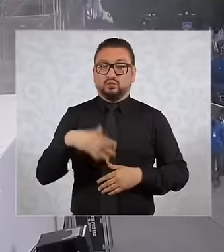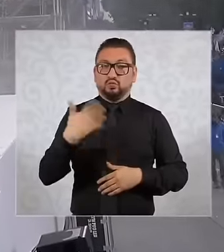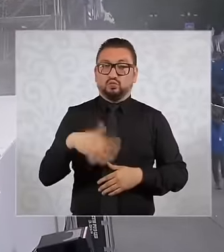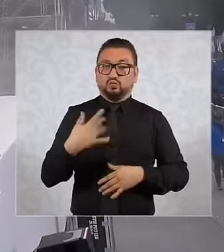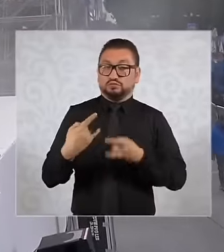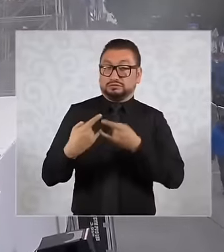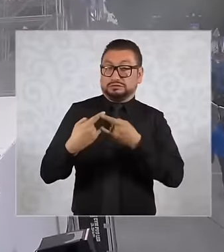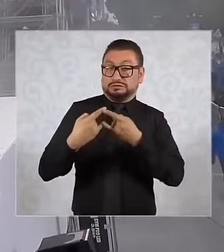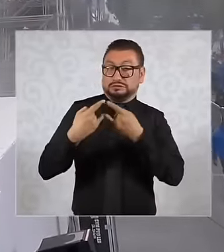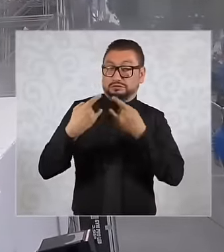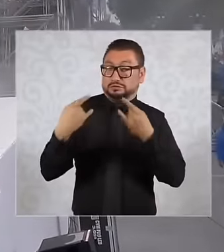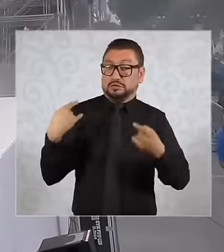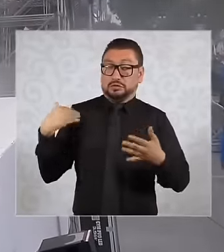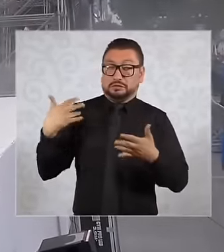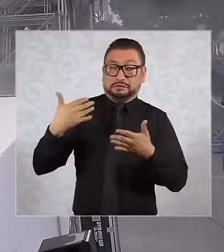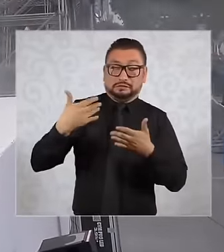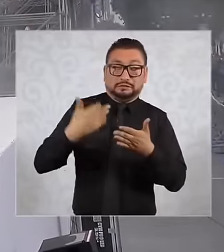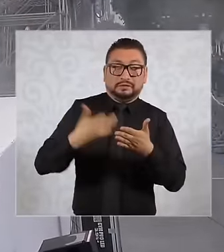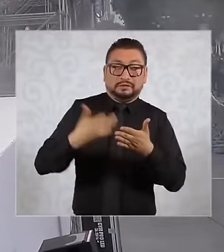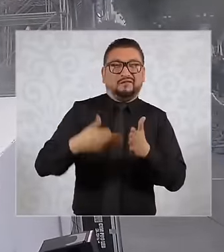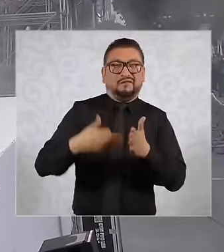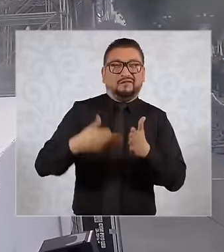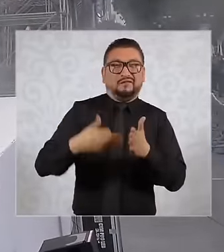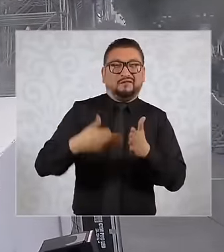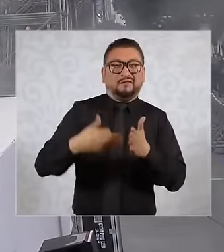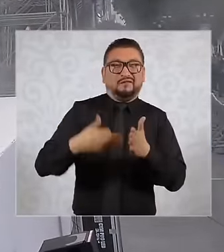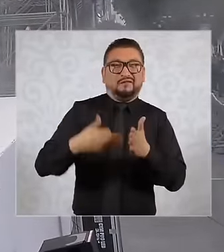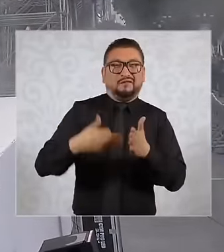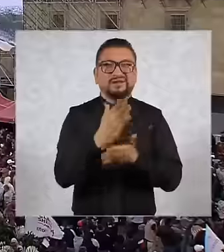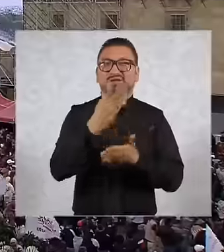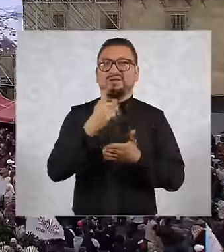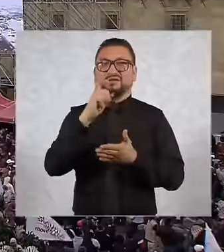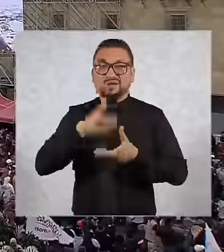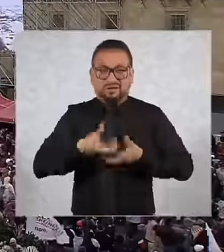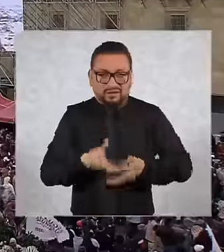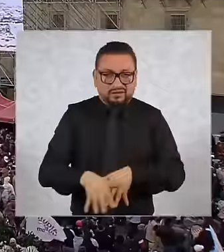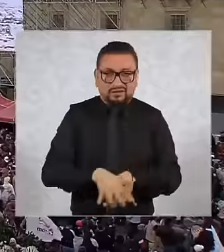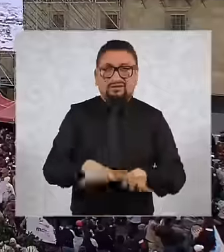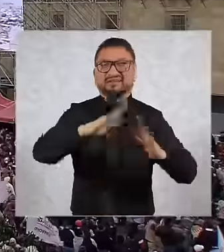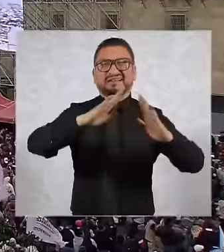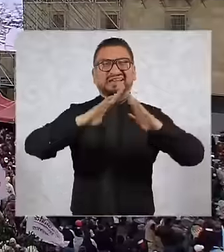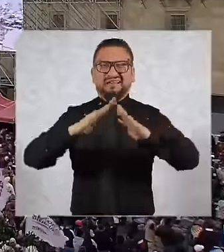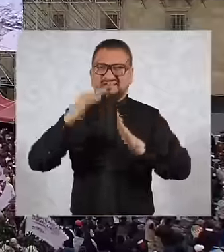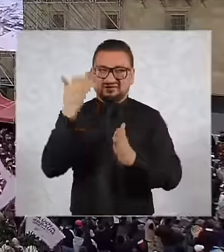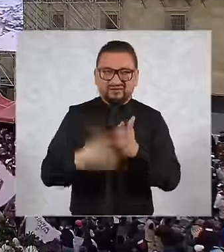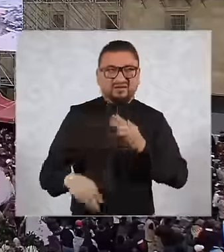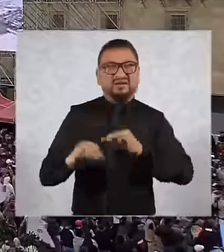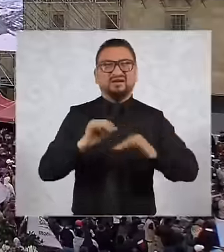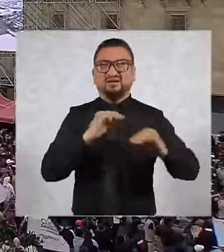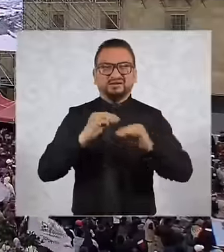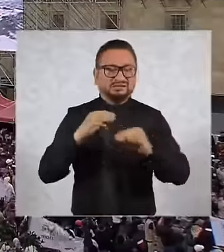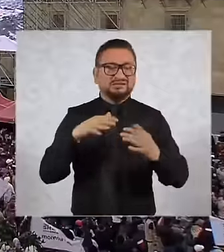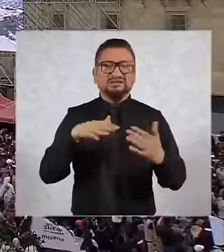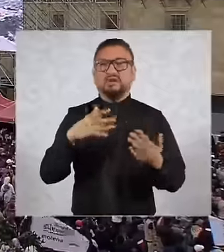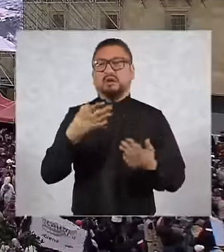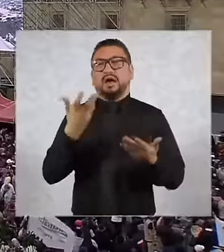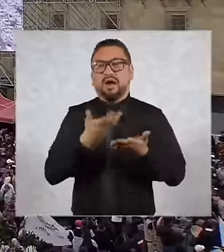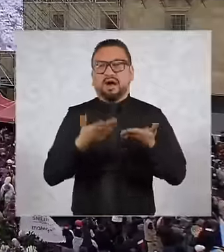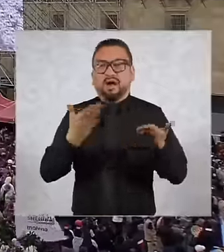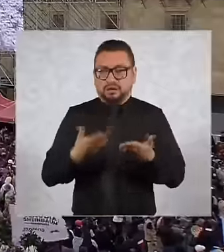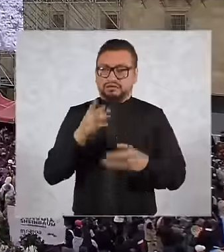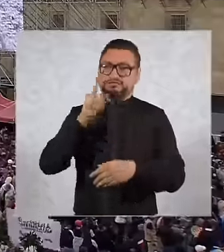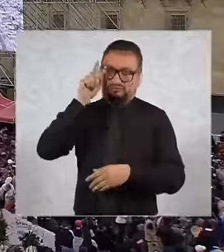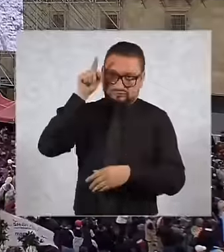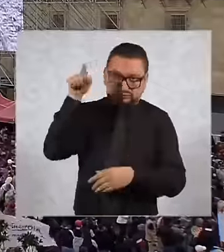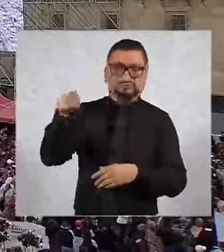históricamente hay un rezago de acceso al agua, de drenaje, de vivienda, de movilidad, así que vamos a ir para